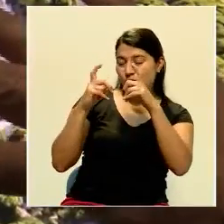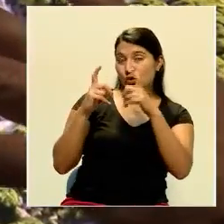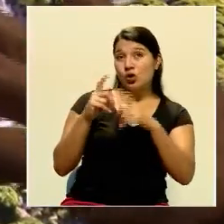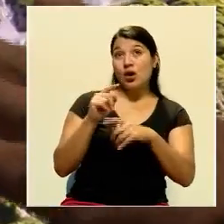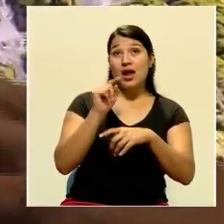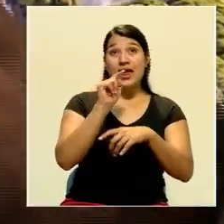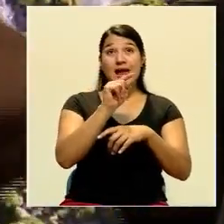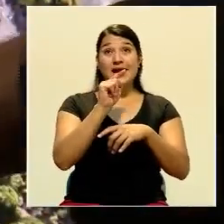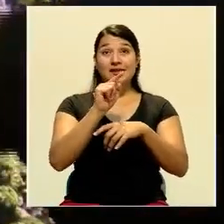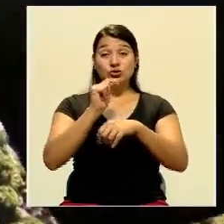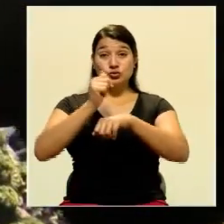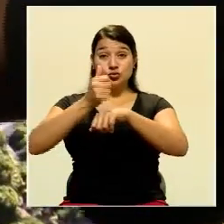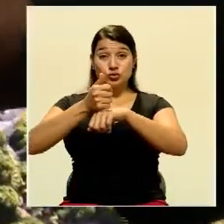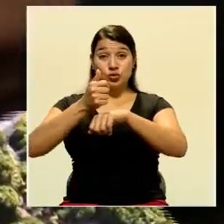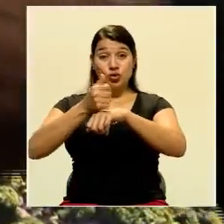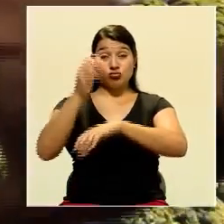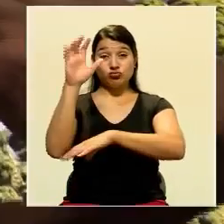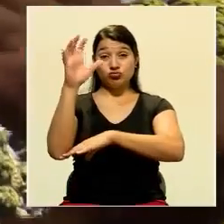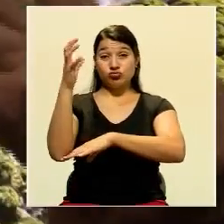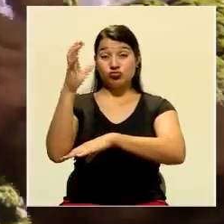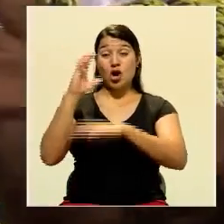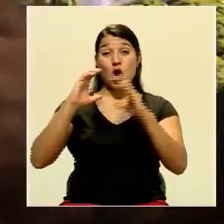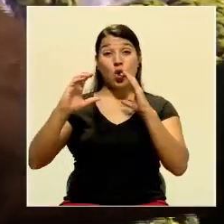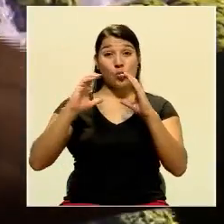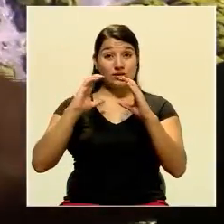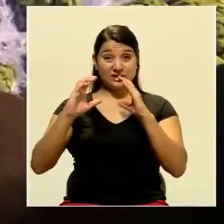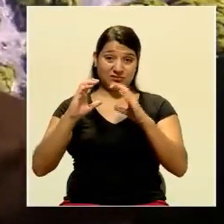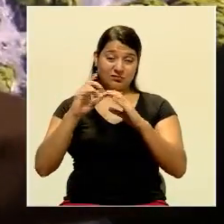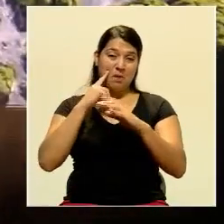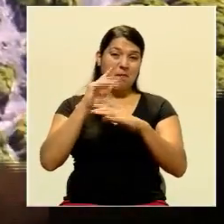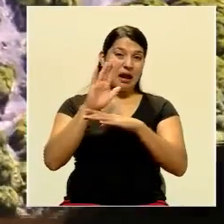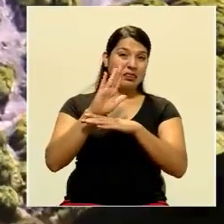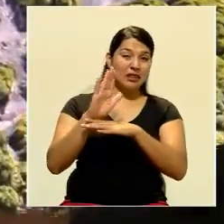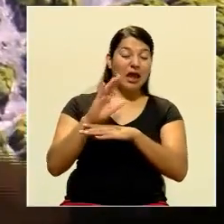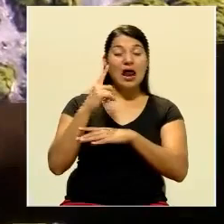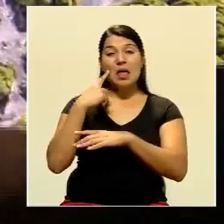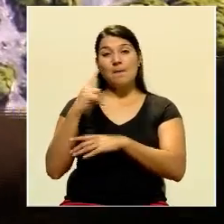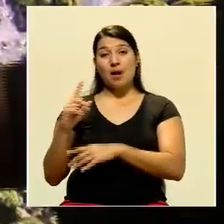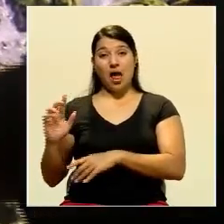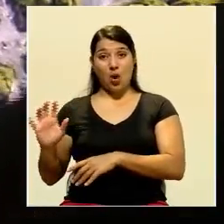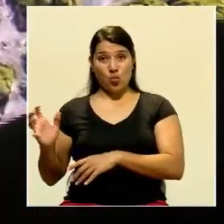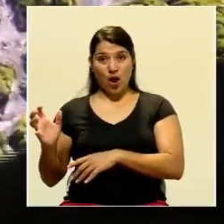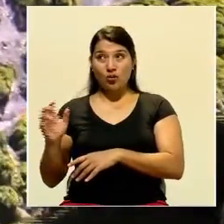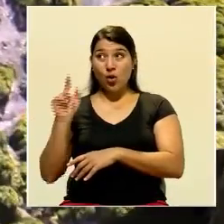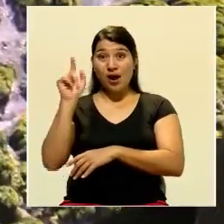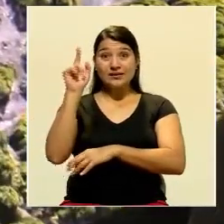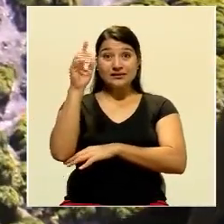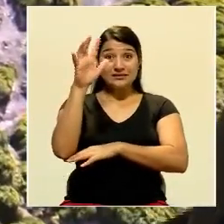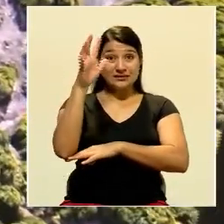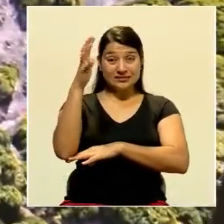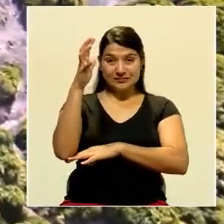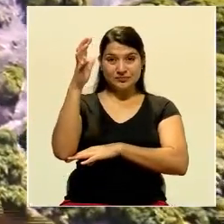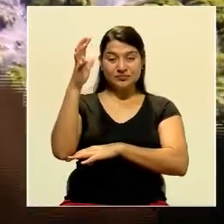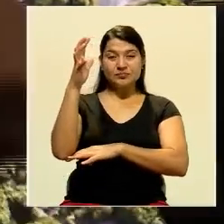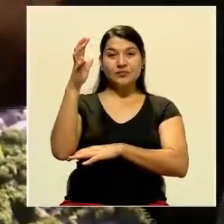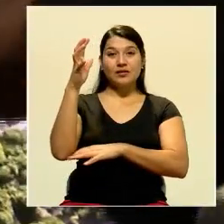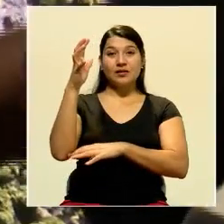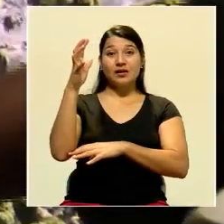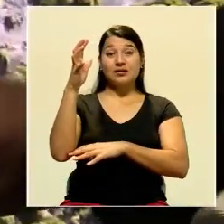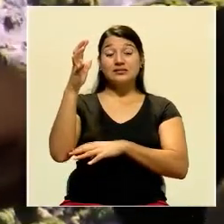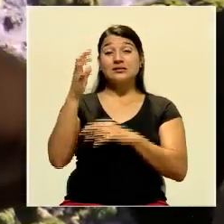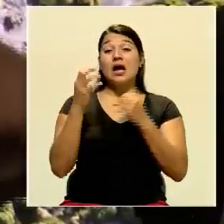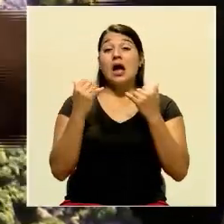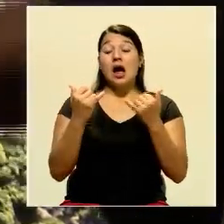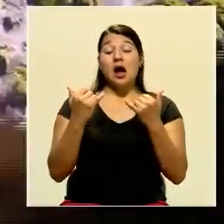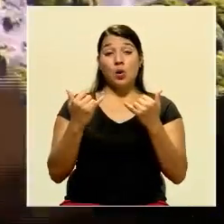torres de comunicación, por lo menos las que están más cerca de la grieta que se desplazó, o más bien del bloque que se desplazó. Y